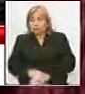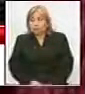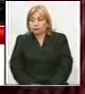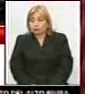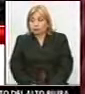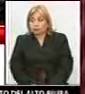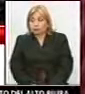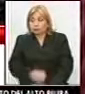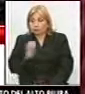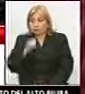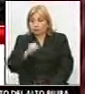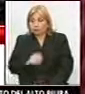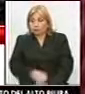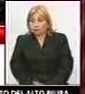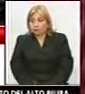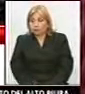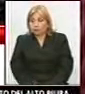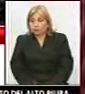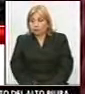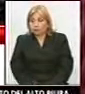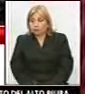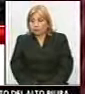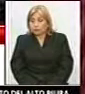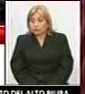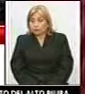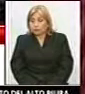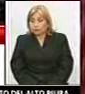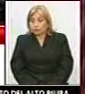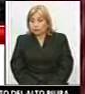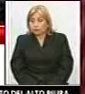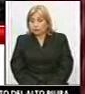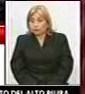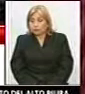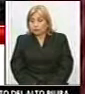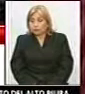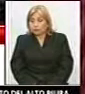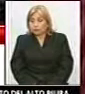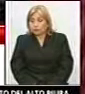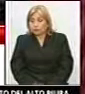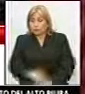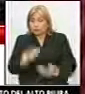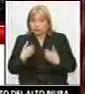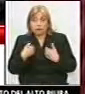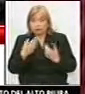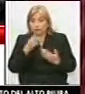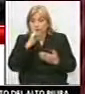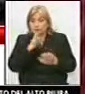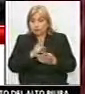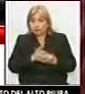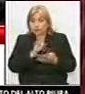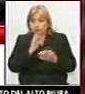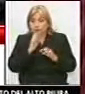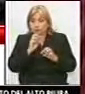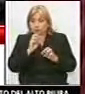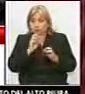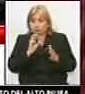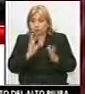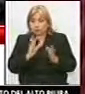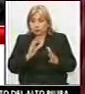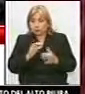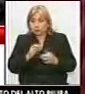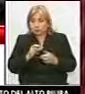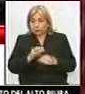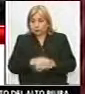¿Sí? ¿Señor Moreno? Sí, están en el Mofer Roof. Usted tiene presidenta con toda... Permítame, por favor. Usted termino